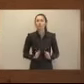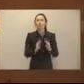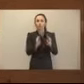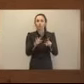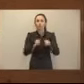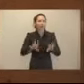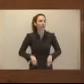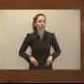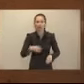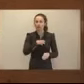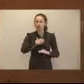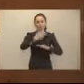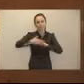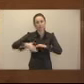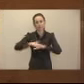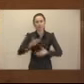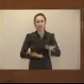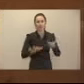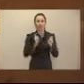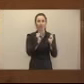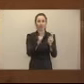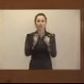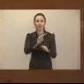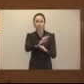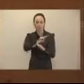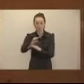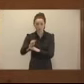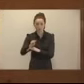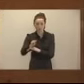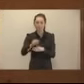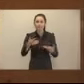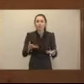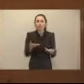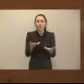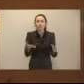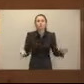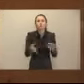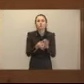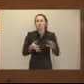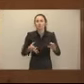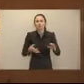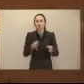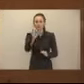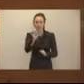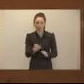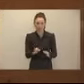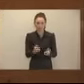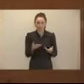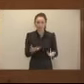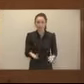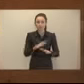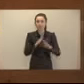inadmisibles plazos actuales de valoración e adxudicación, que nada ten que ver col baremo. Pero non acaba a